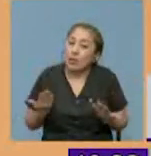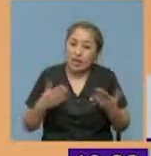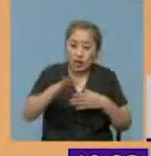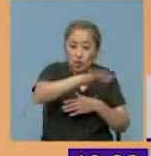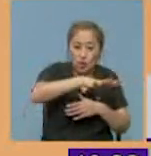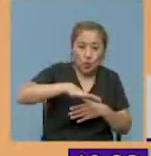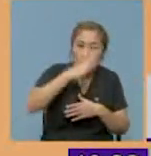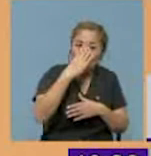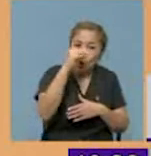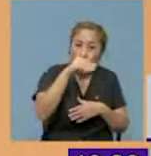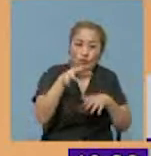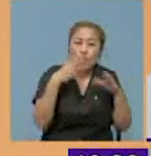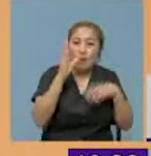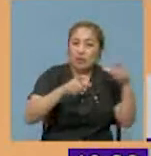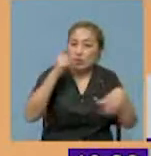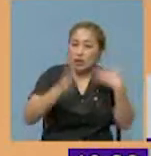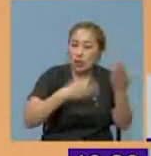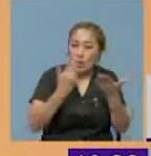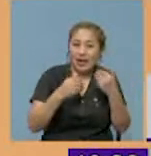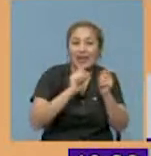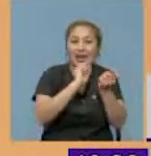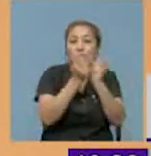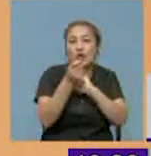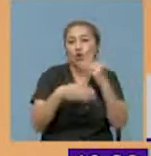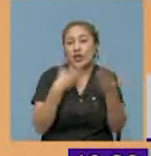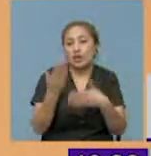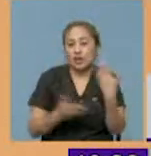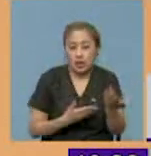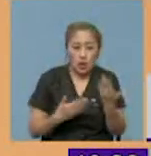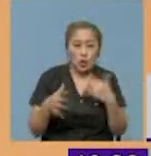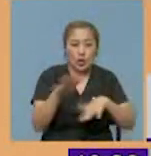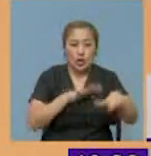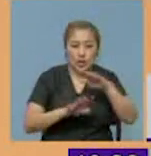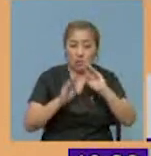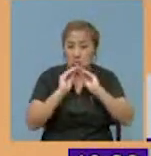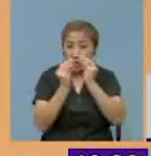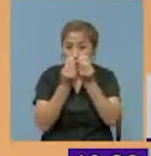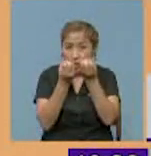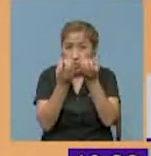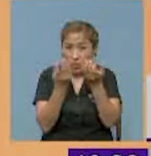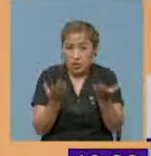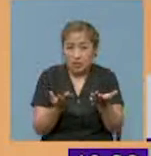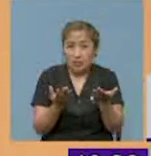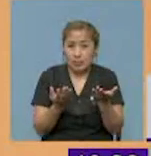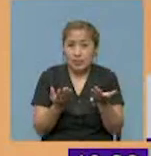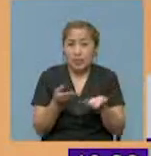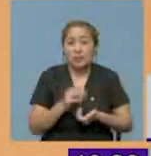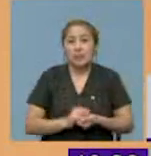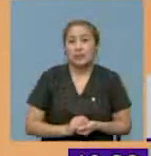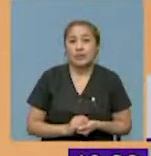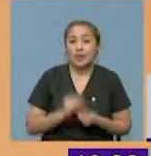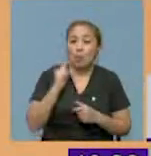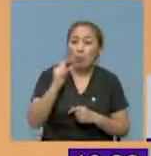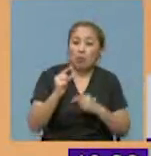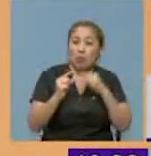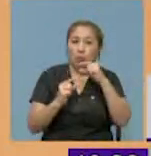todo esto tuvo su flota tuvo un buen resultado bueno de a